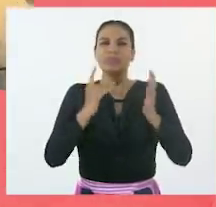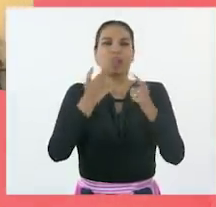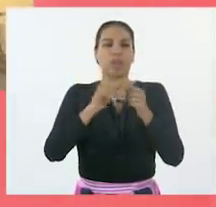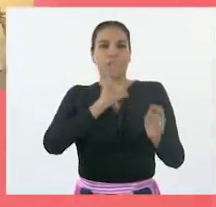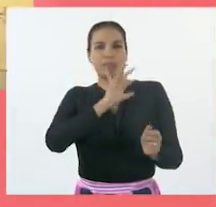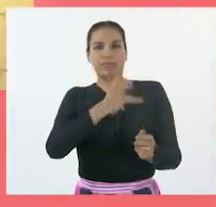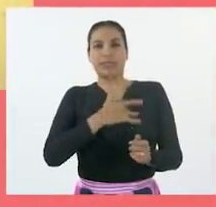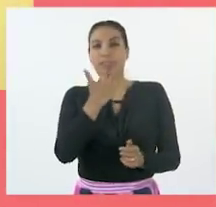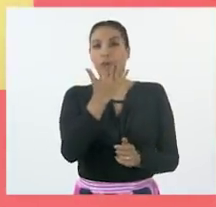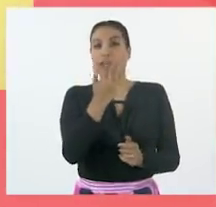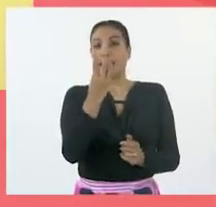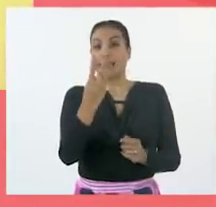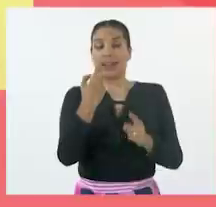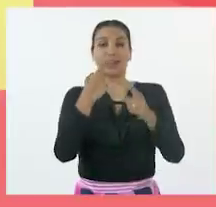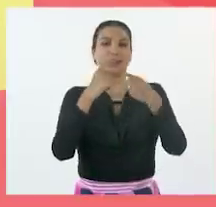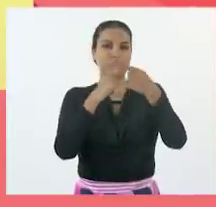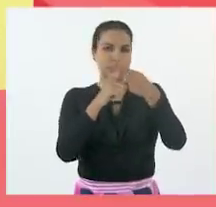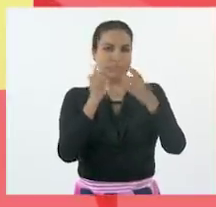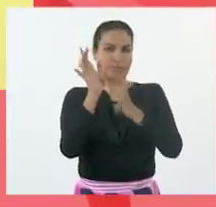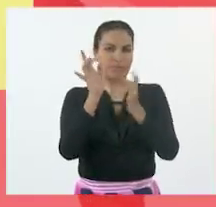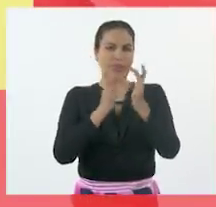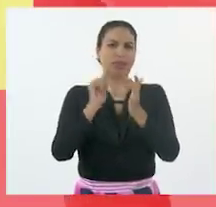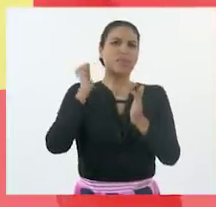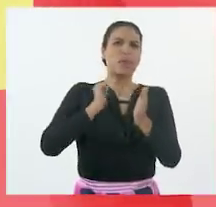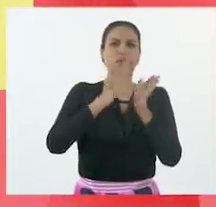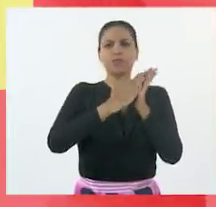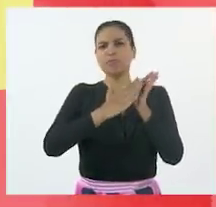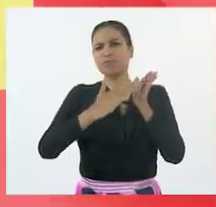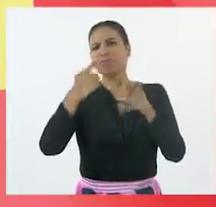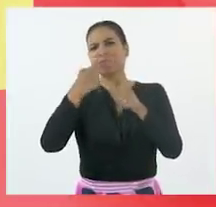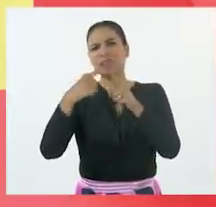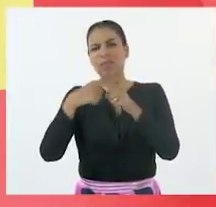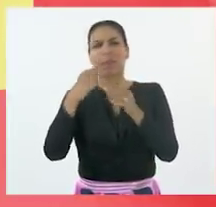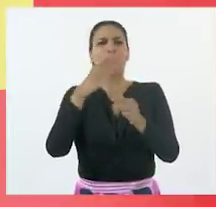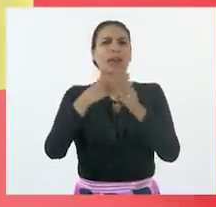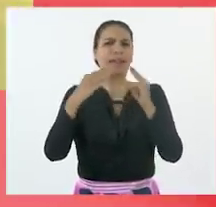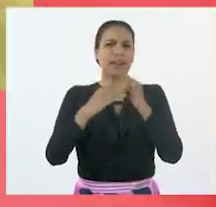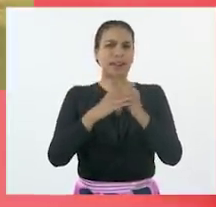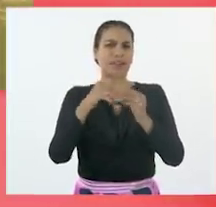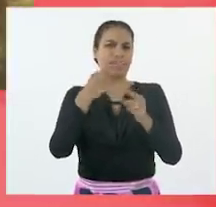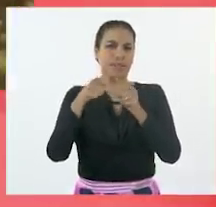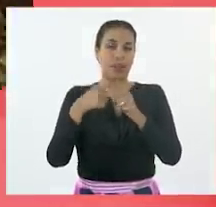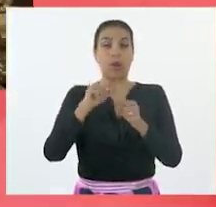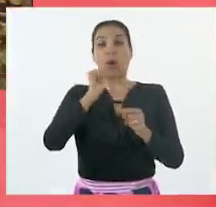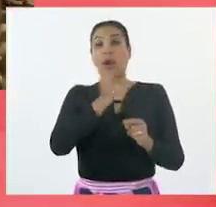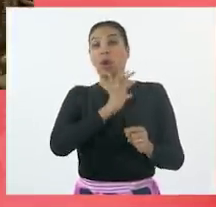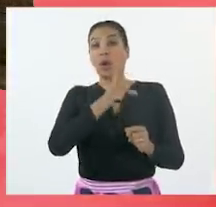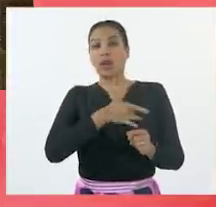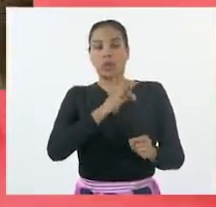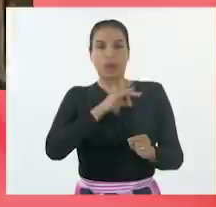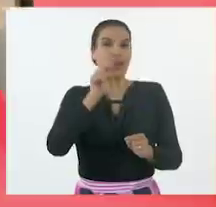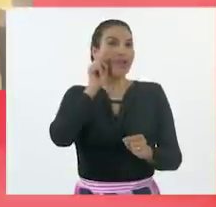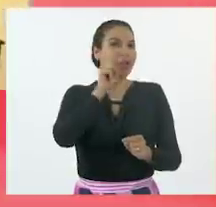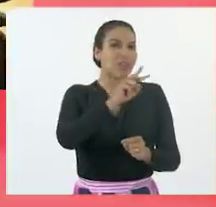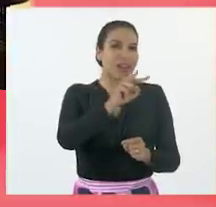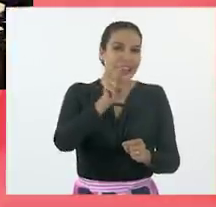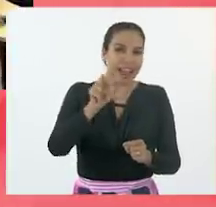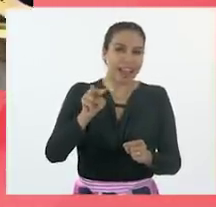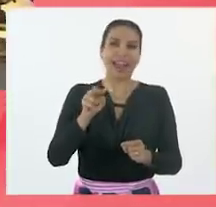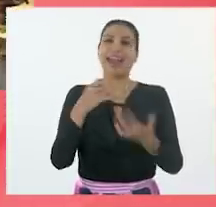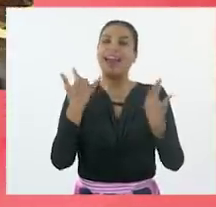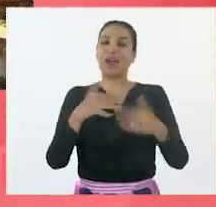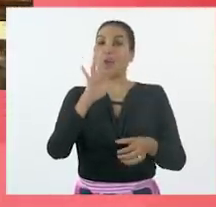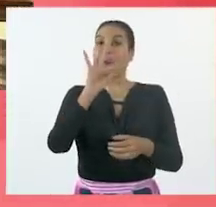colección de 53 Cristos de diferentes épocas, estilos y materiales. Otra colección que podemos ver aquí es